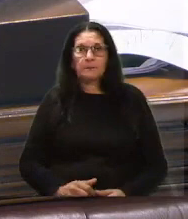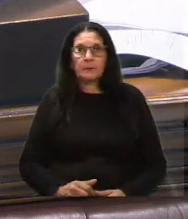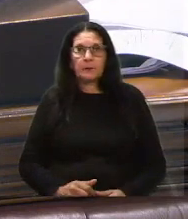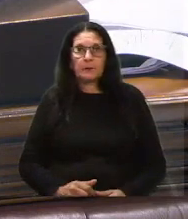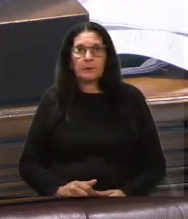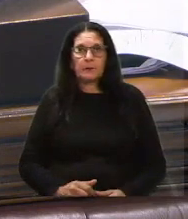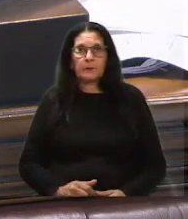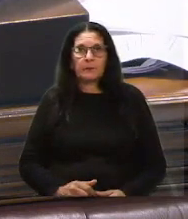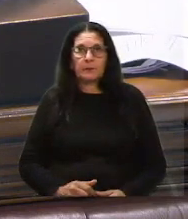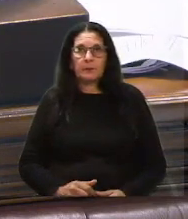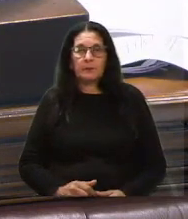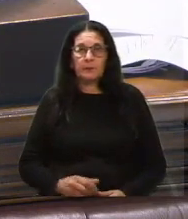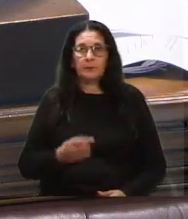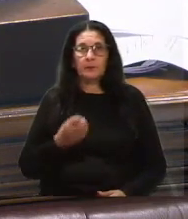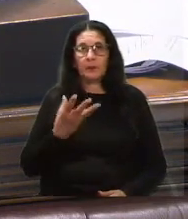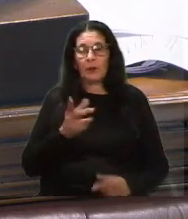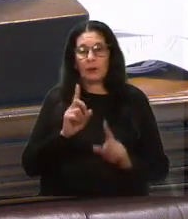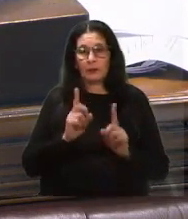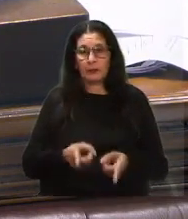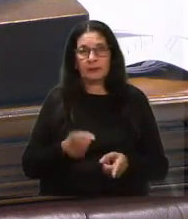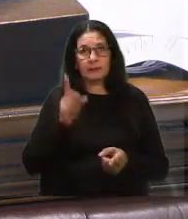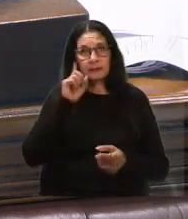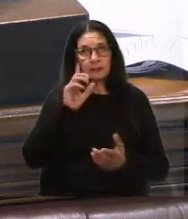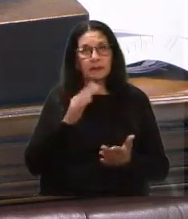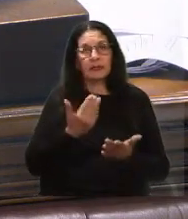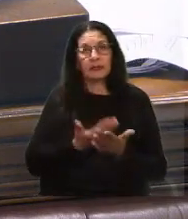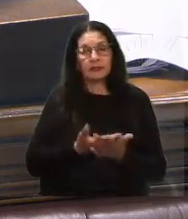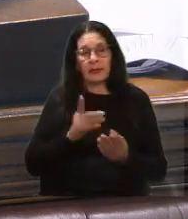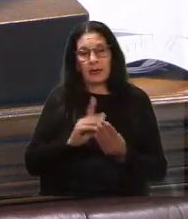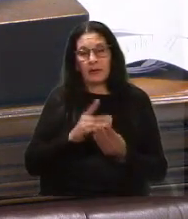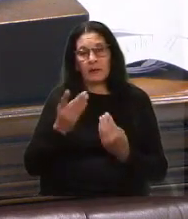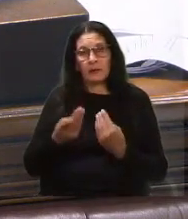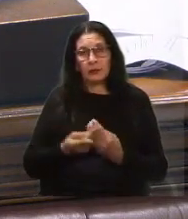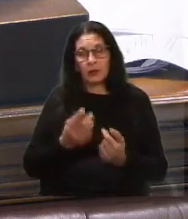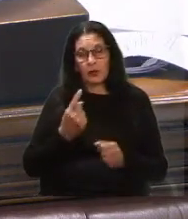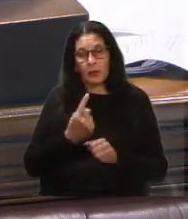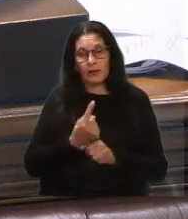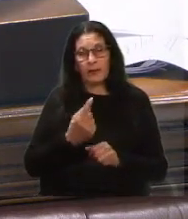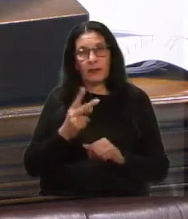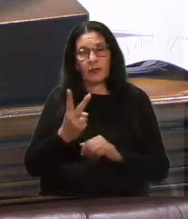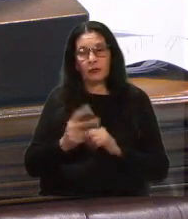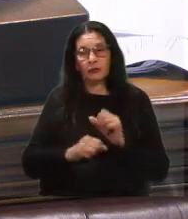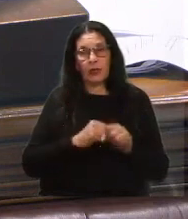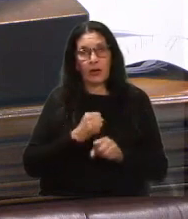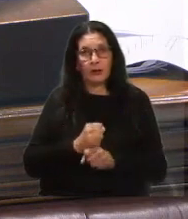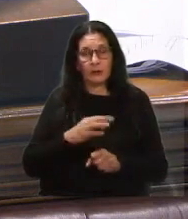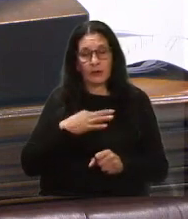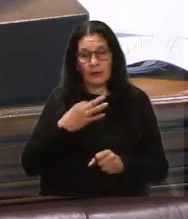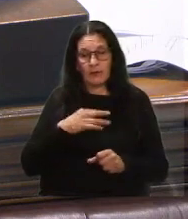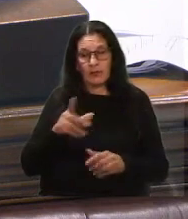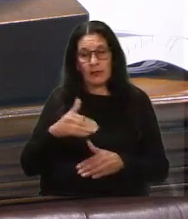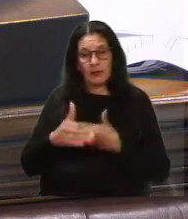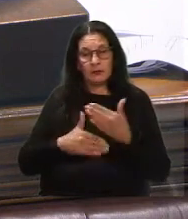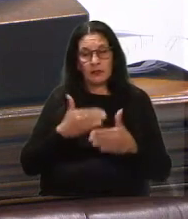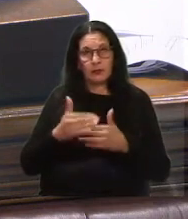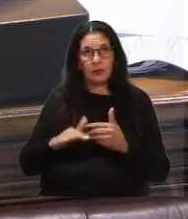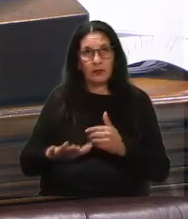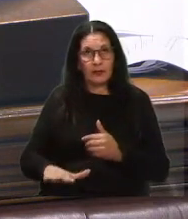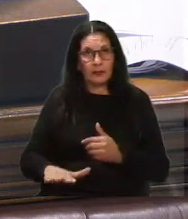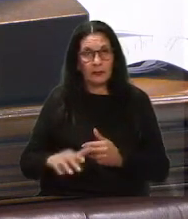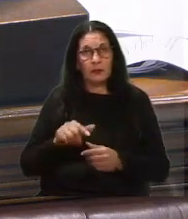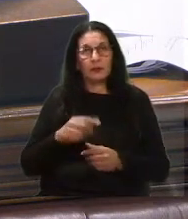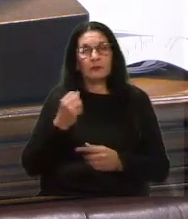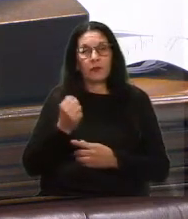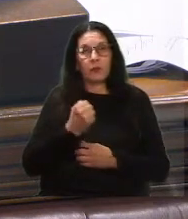país eh Como también se plantea en el en el proyecto en los primeros dos años de vida en el desarrollo del niño son